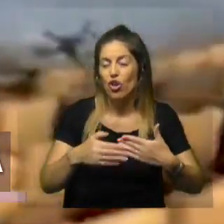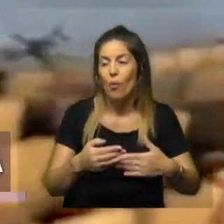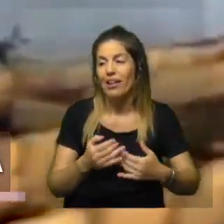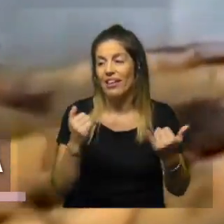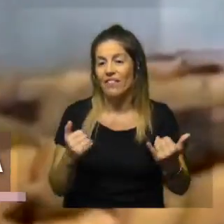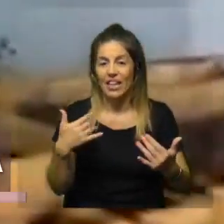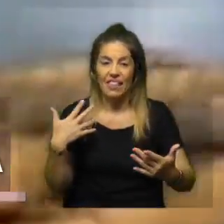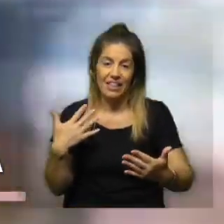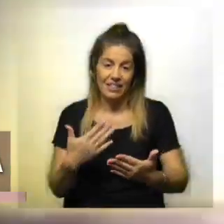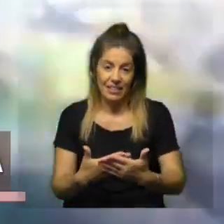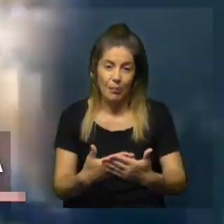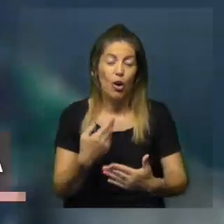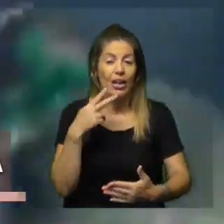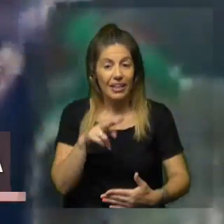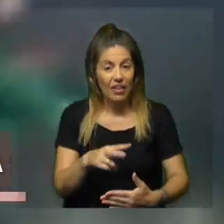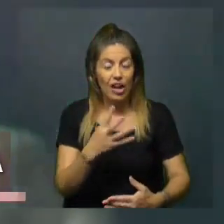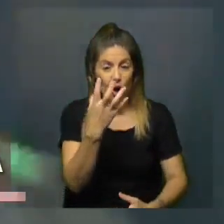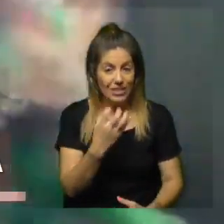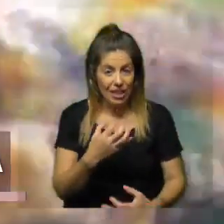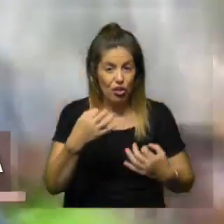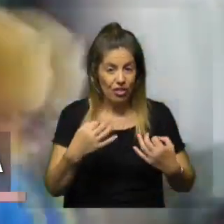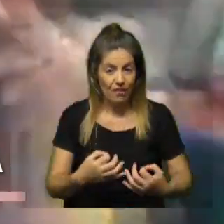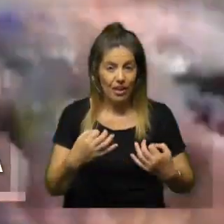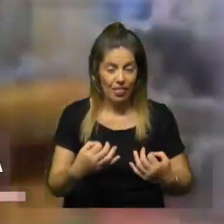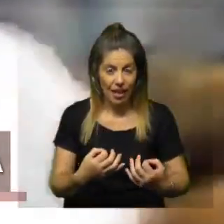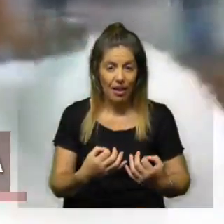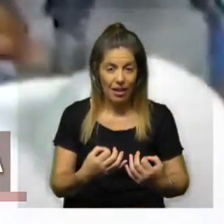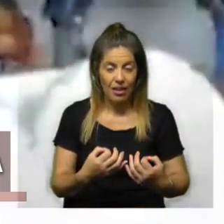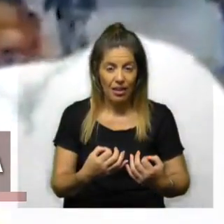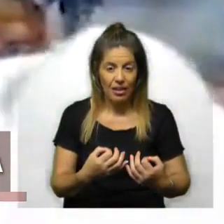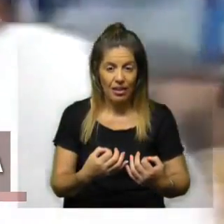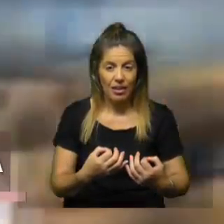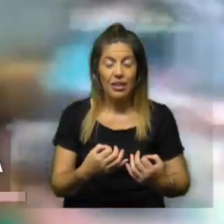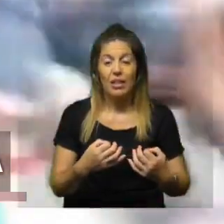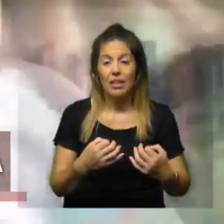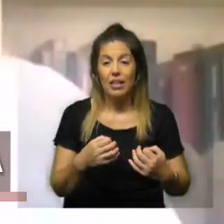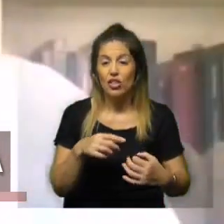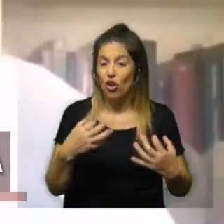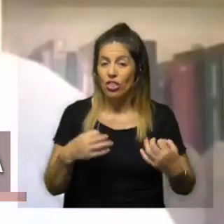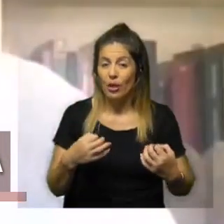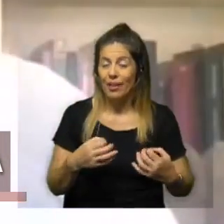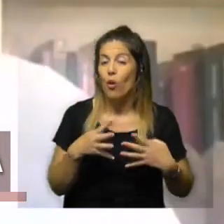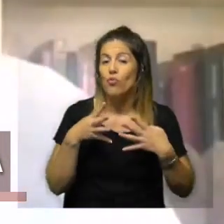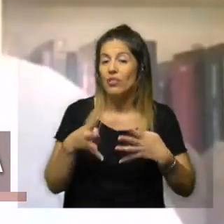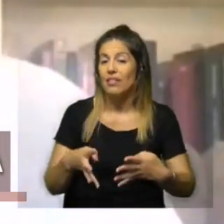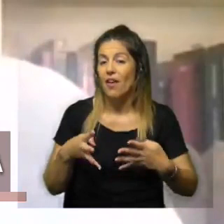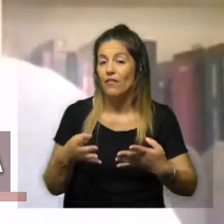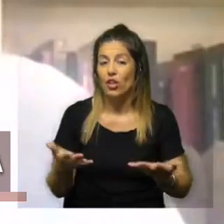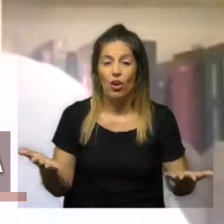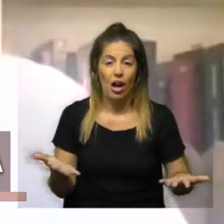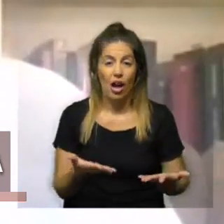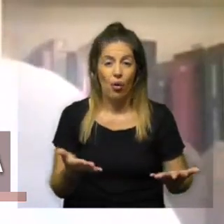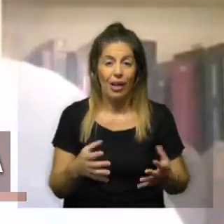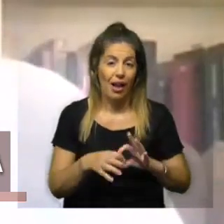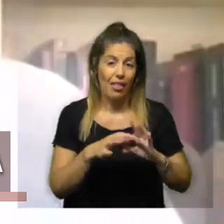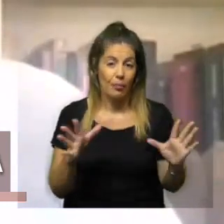que hay que tomárselo muy en serio. ¿Sí? Y que son un verdadero desafío a la